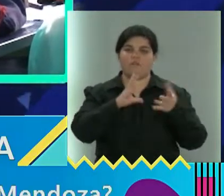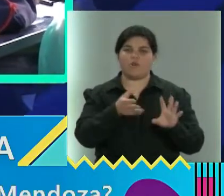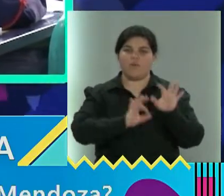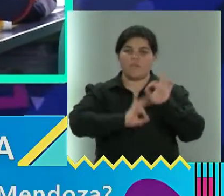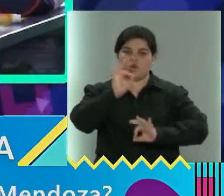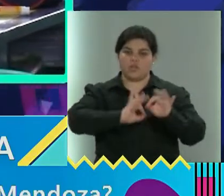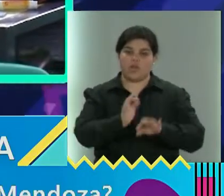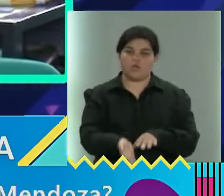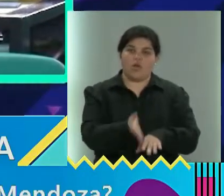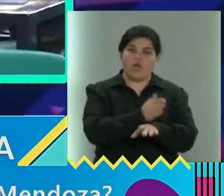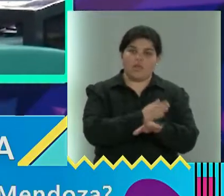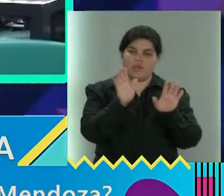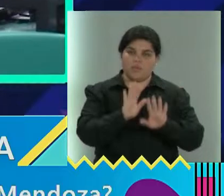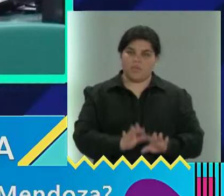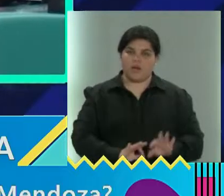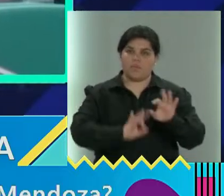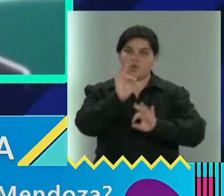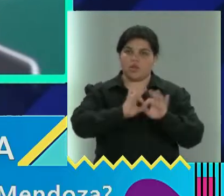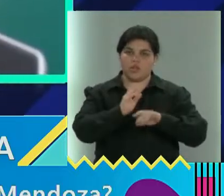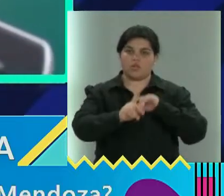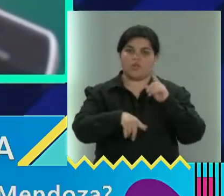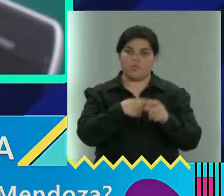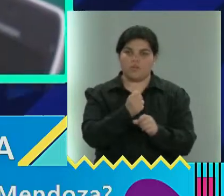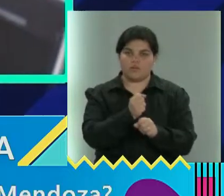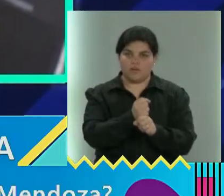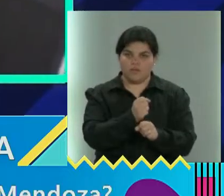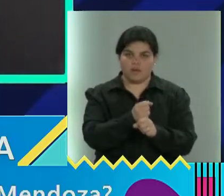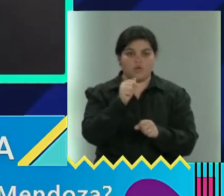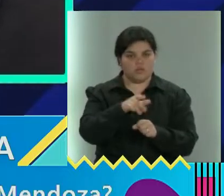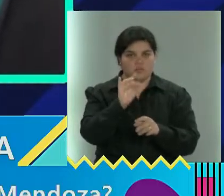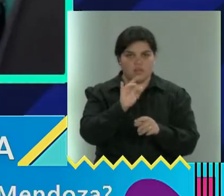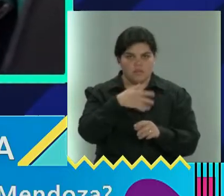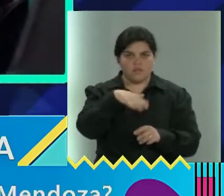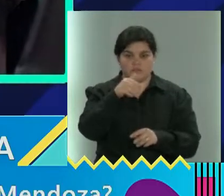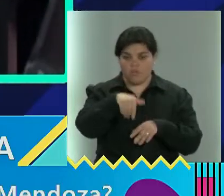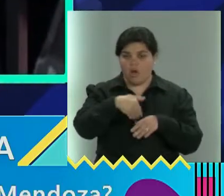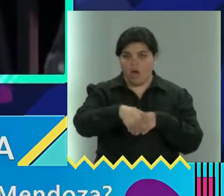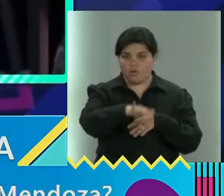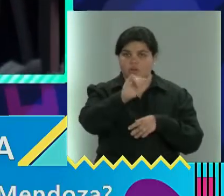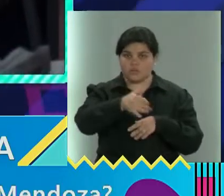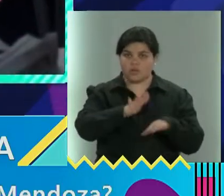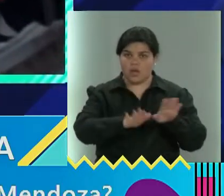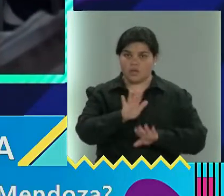es un trabajo complejo pero que se está haciendo, y poder también